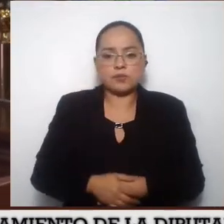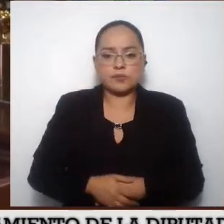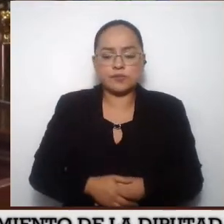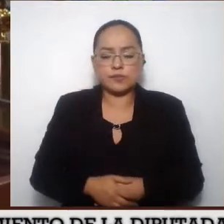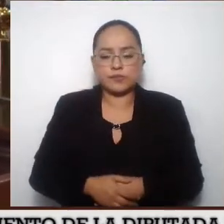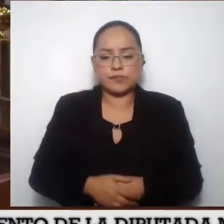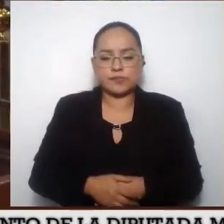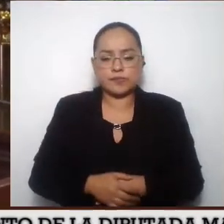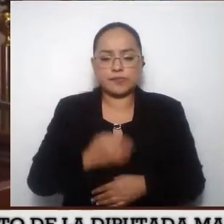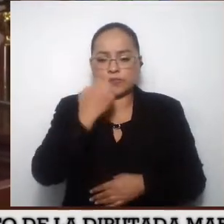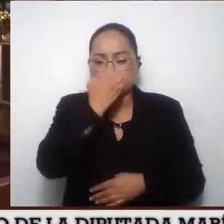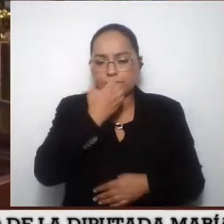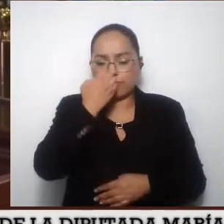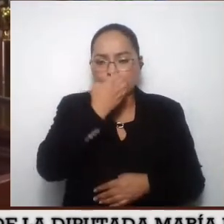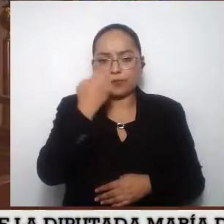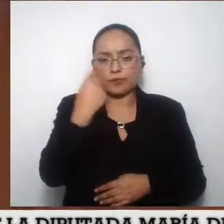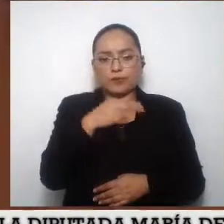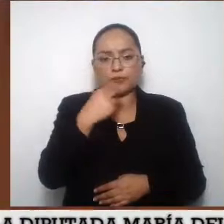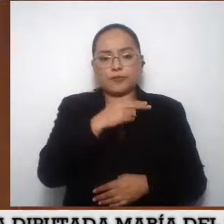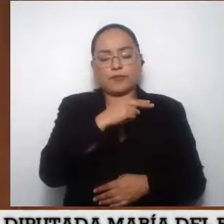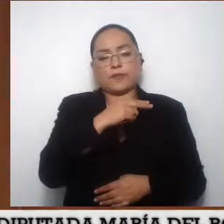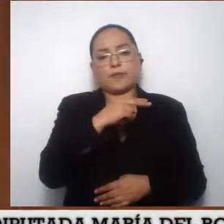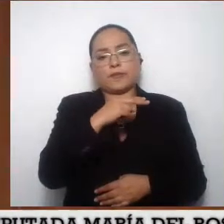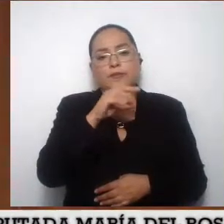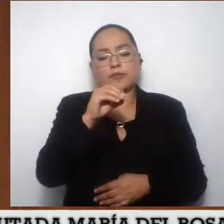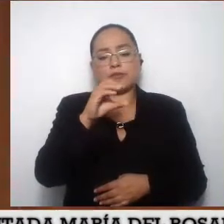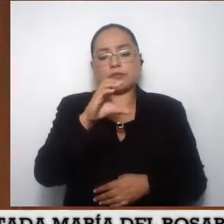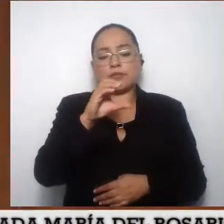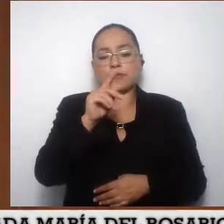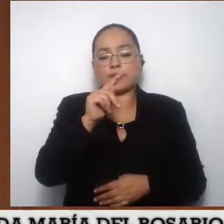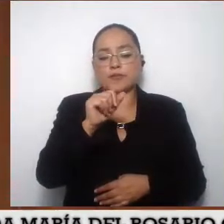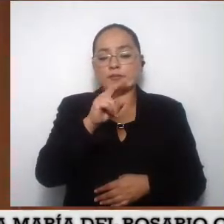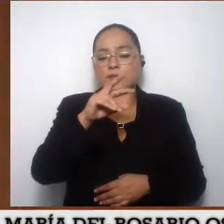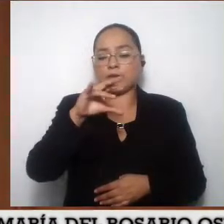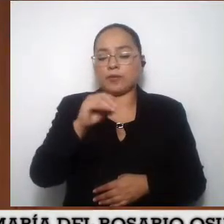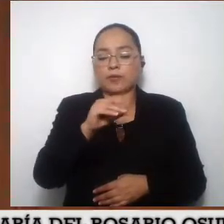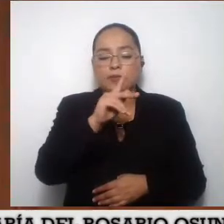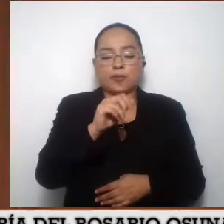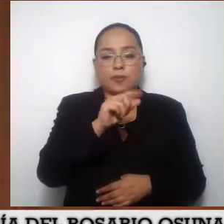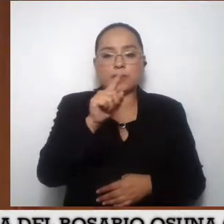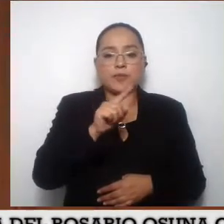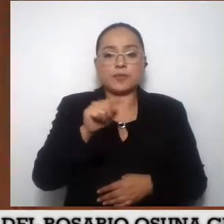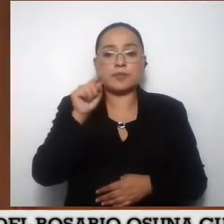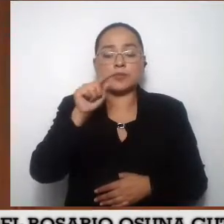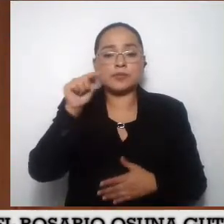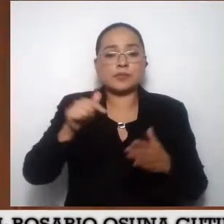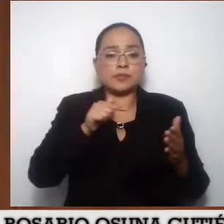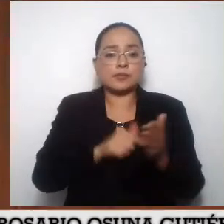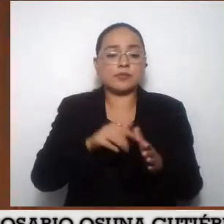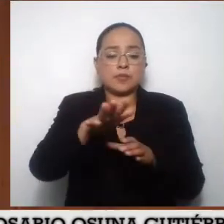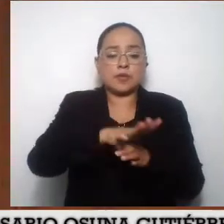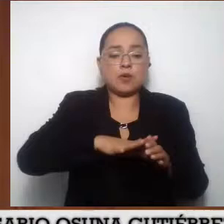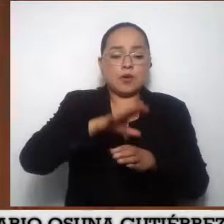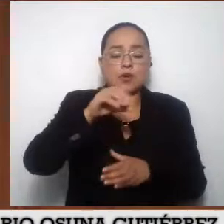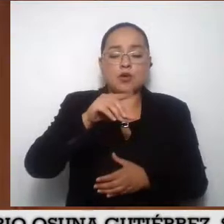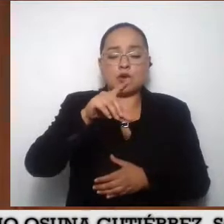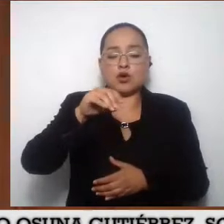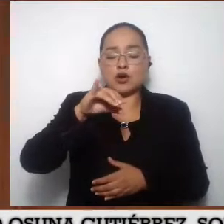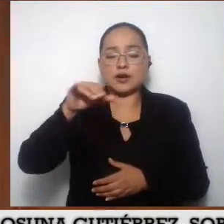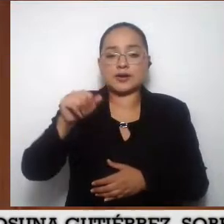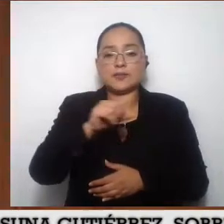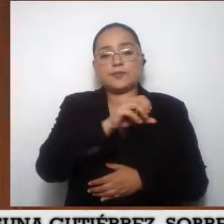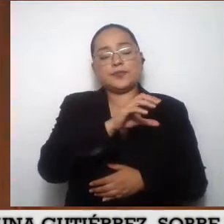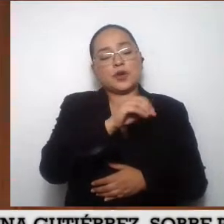Es la escuela Jardín de Niños Octavio Paz, ubicado en Colonia Colosio Sí, a cargo de